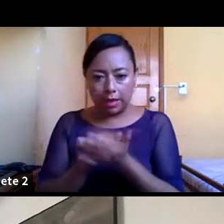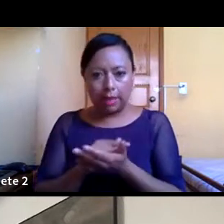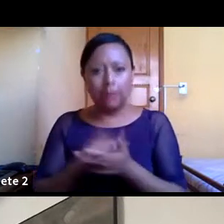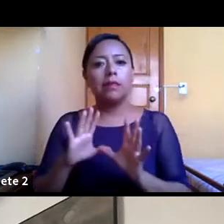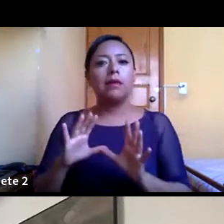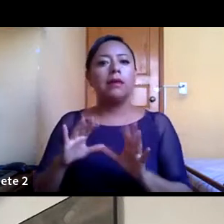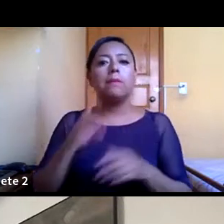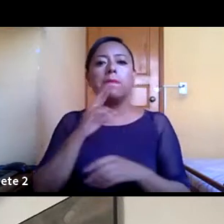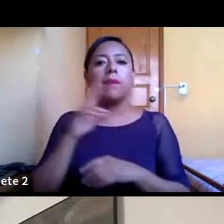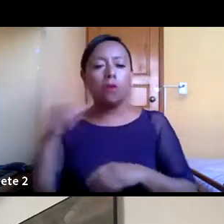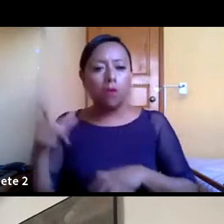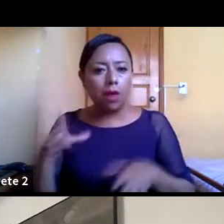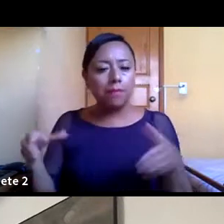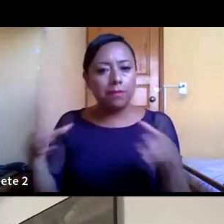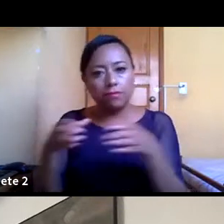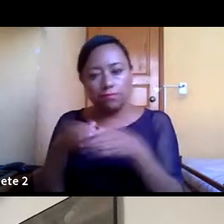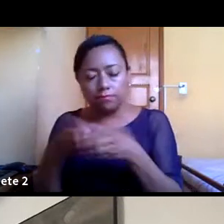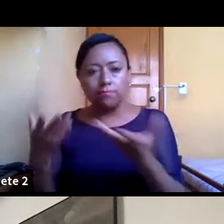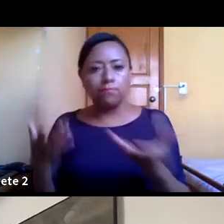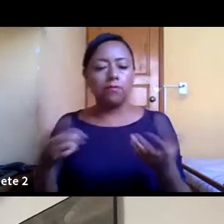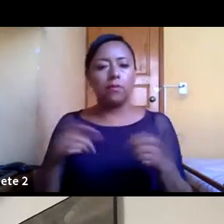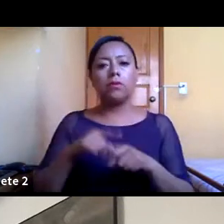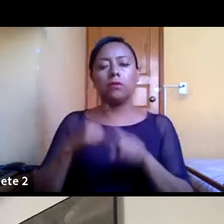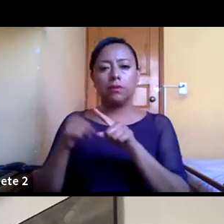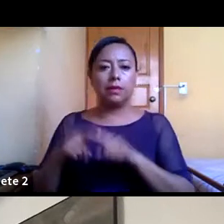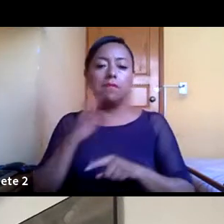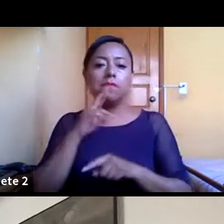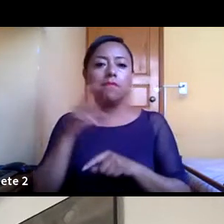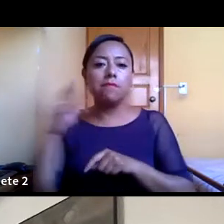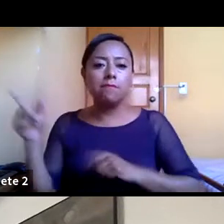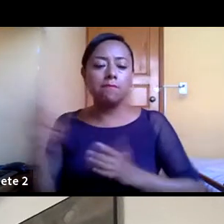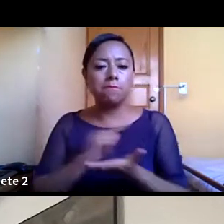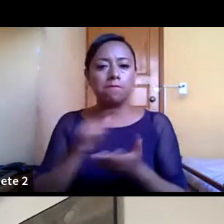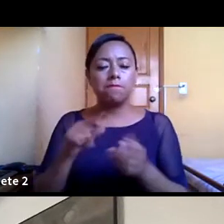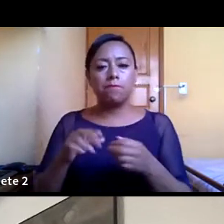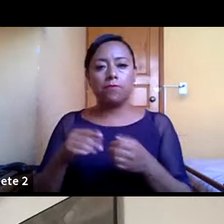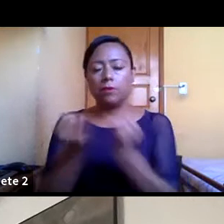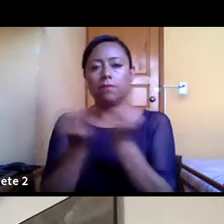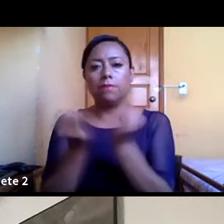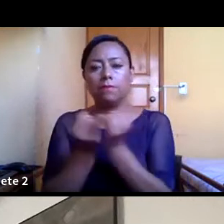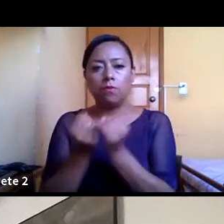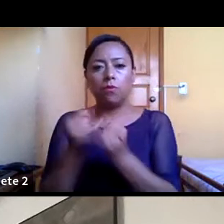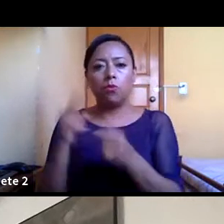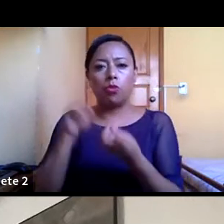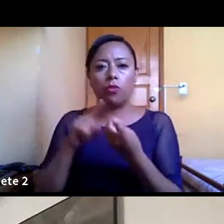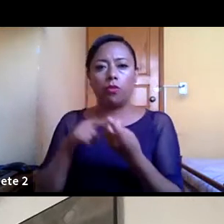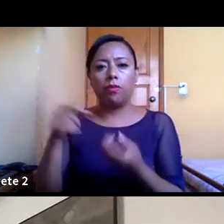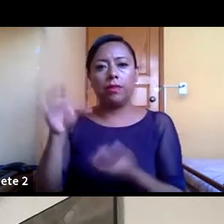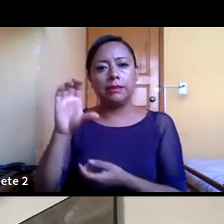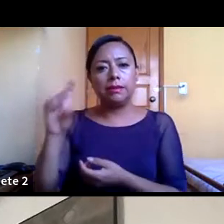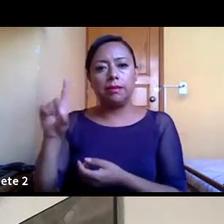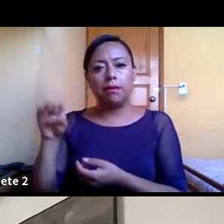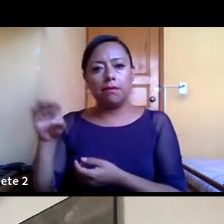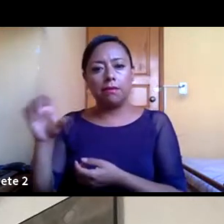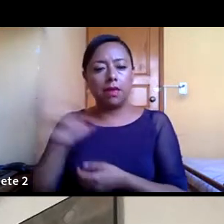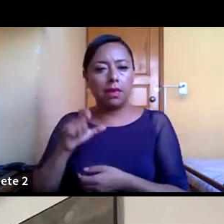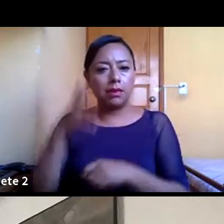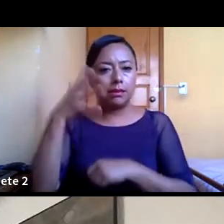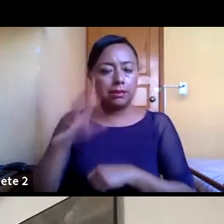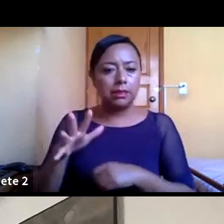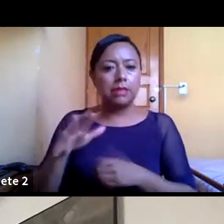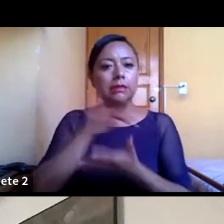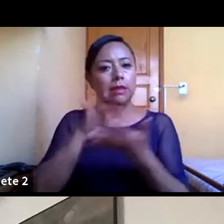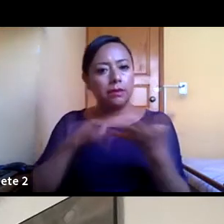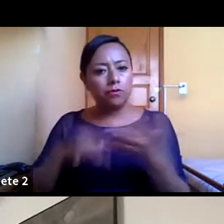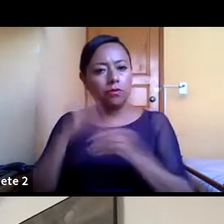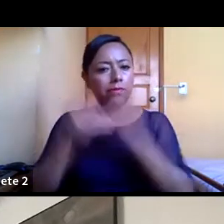Distrito Federal y se expide la Ley de Mejoramiento Barrial y Comunitario Tequio Barrio de la Ciudad de México. 10, lectura y discusión, en su caso